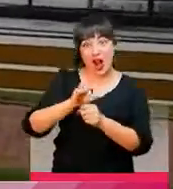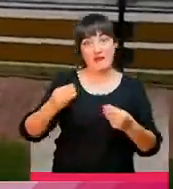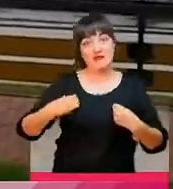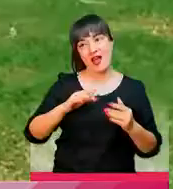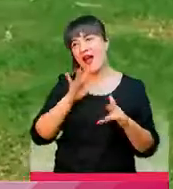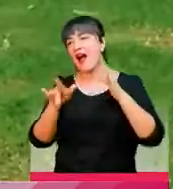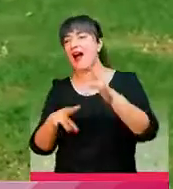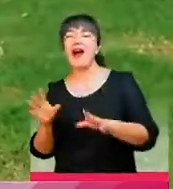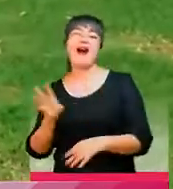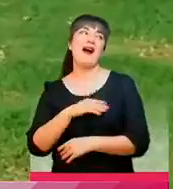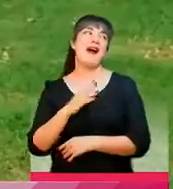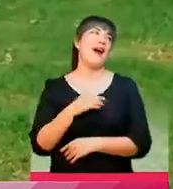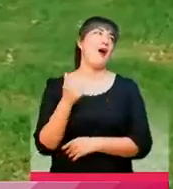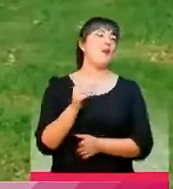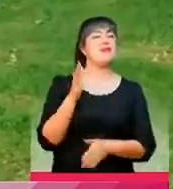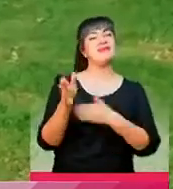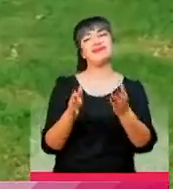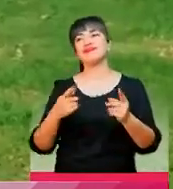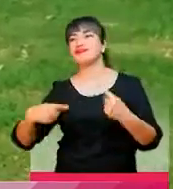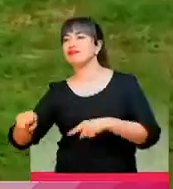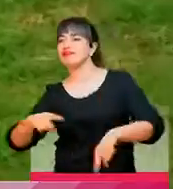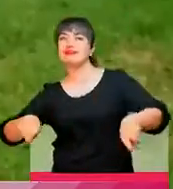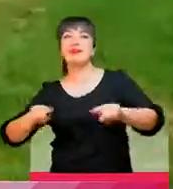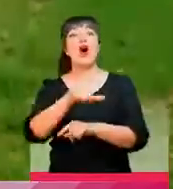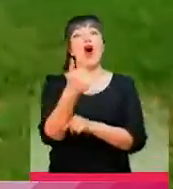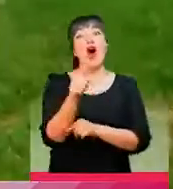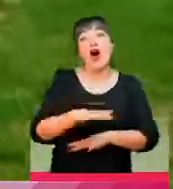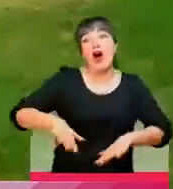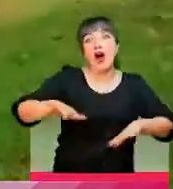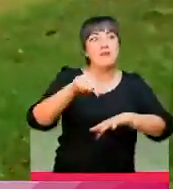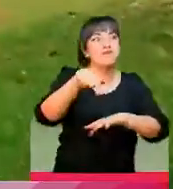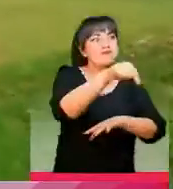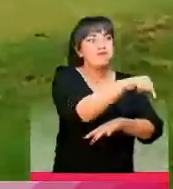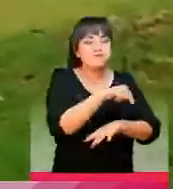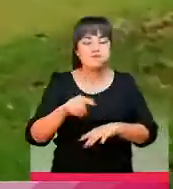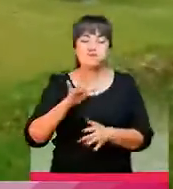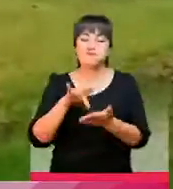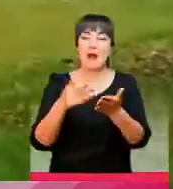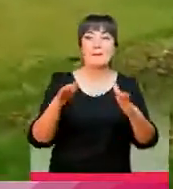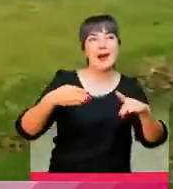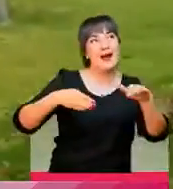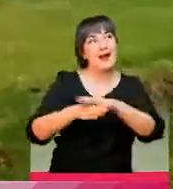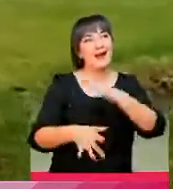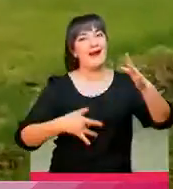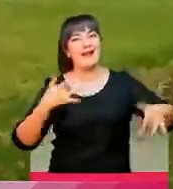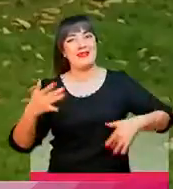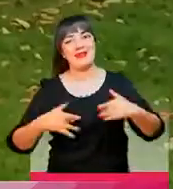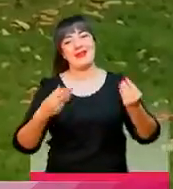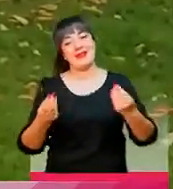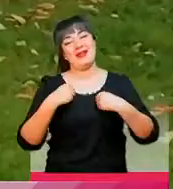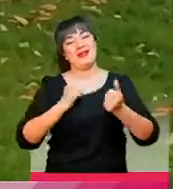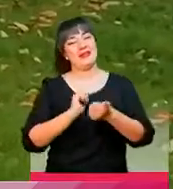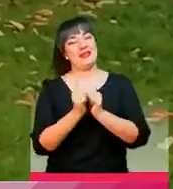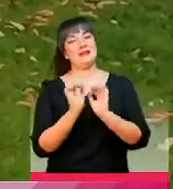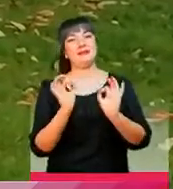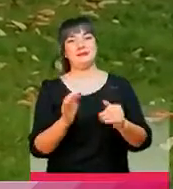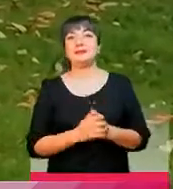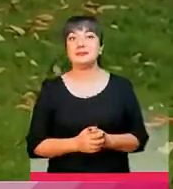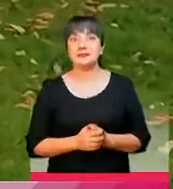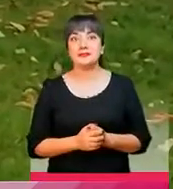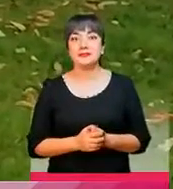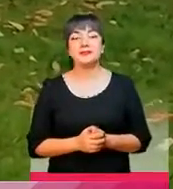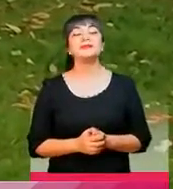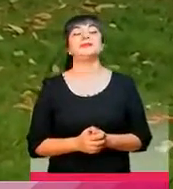con satisfacción la apertura de estos sitios de esparcimiento, diversión y deporte. Pues muy